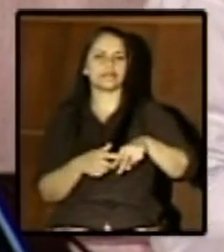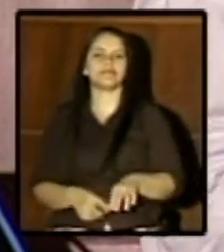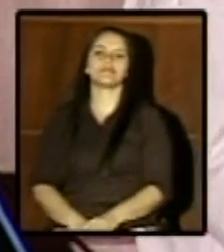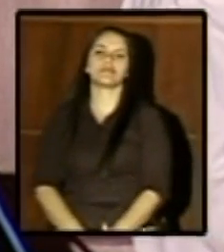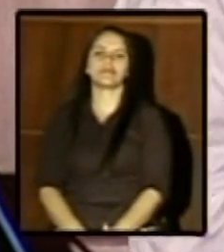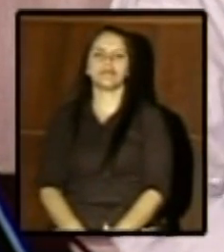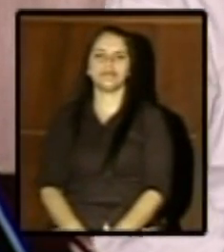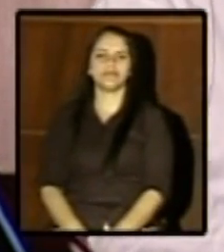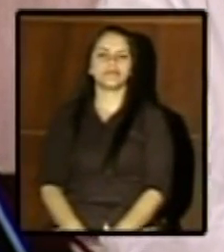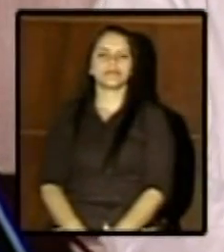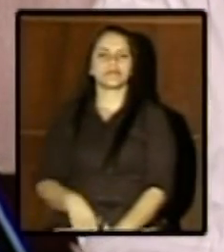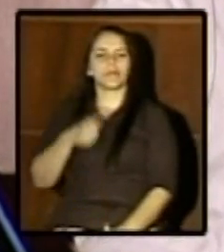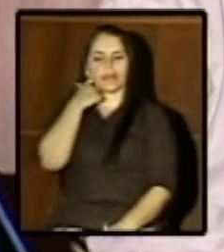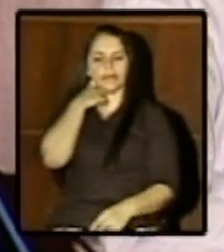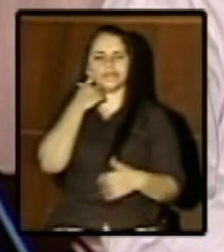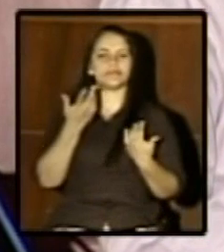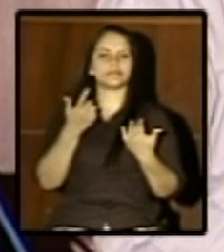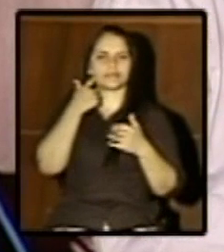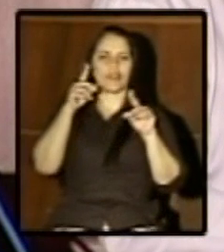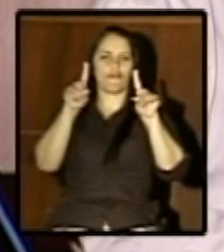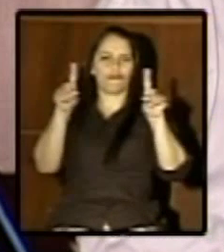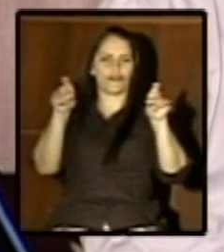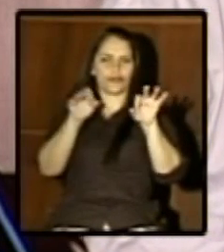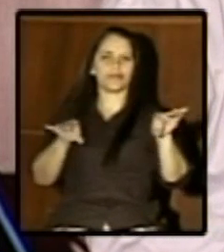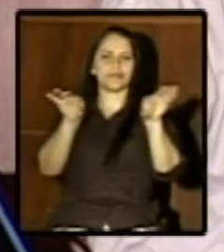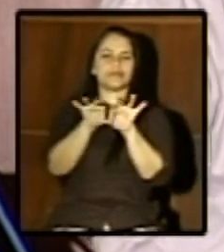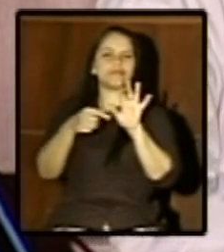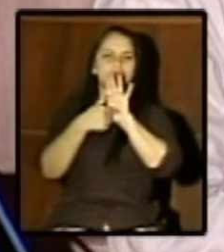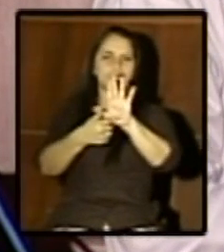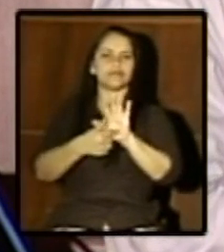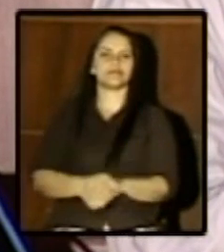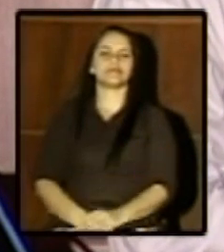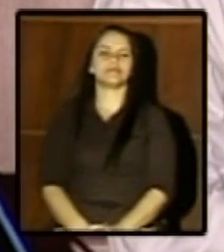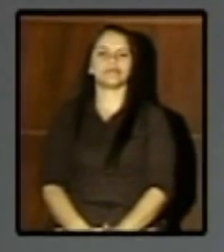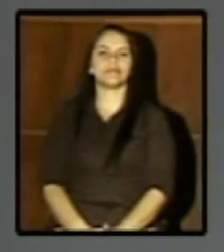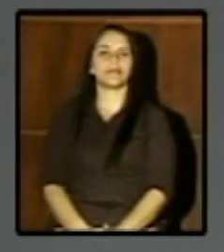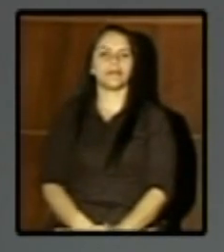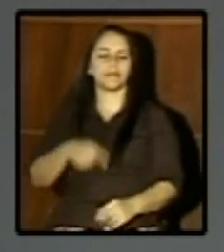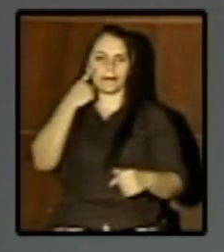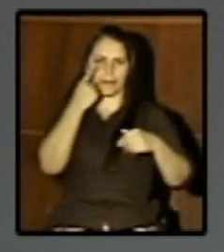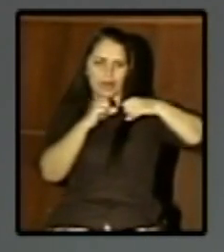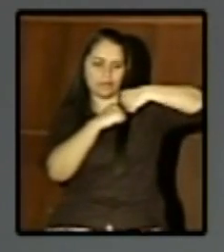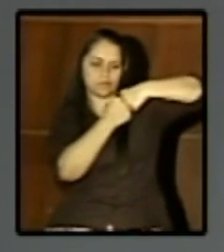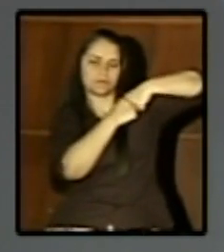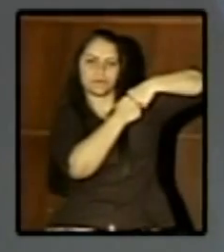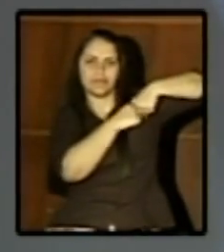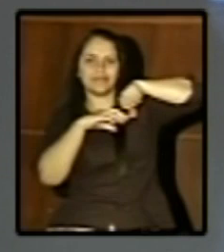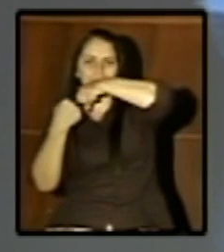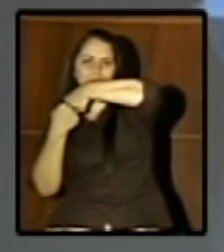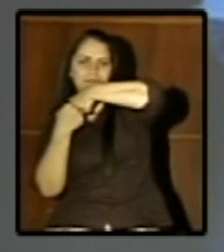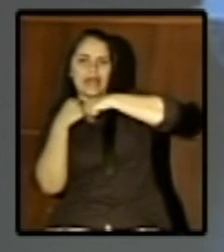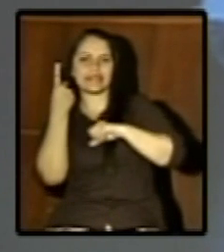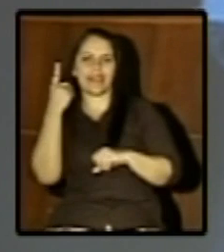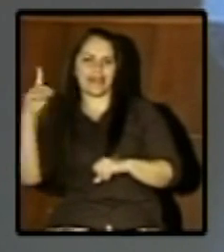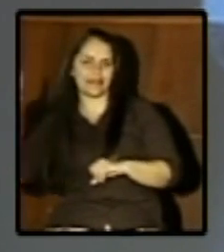es una rodilla con una prótesis de rodilla. ¿Listo? Miren un detalle, que esta fotico pues me pareció muy buena